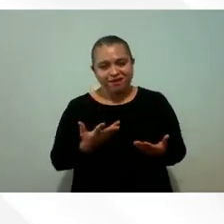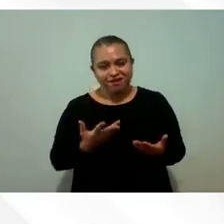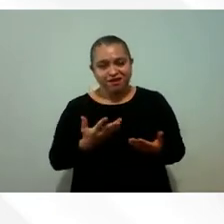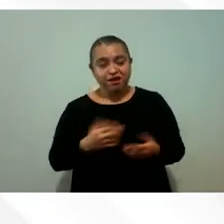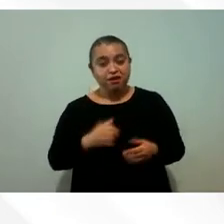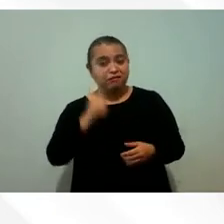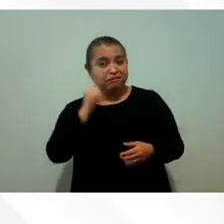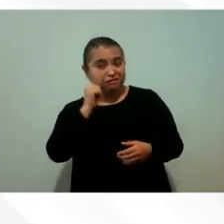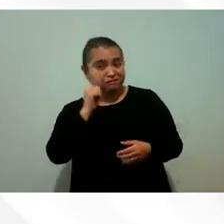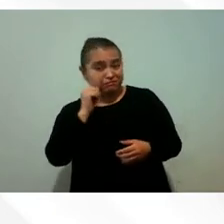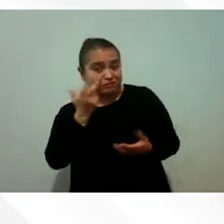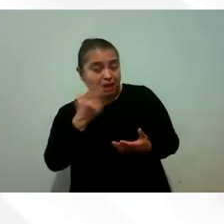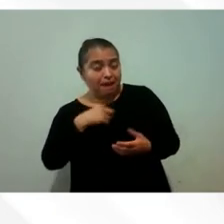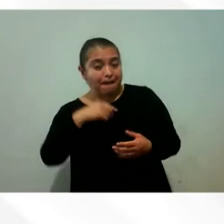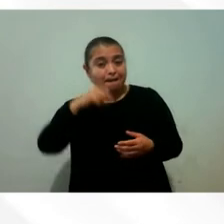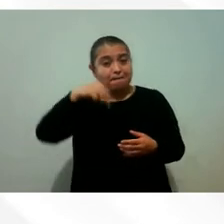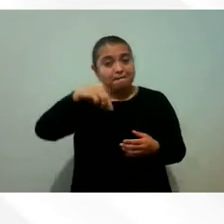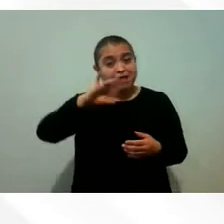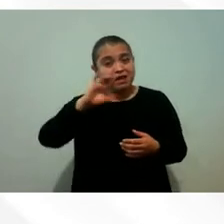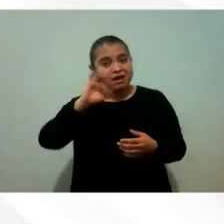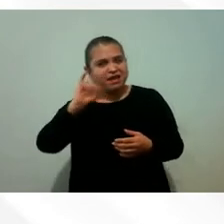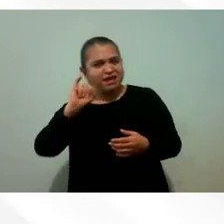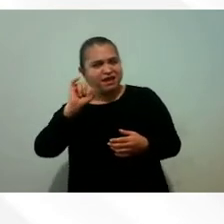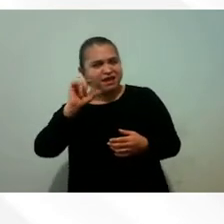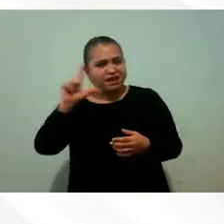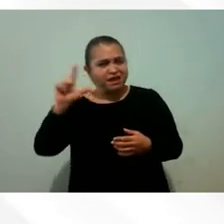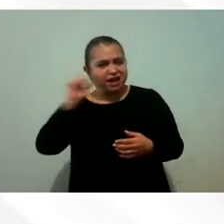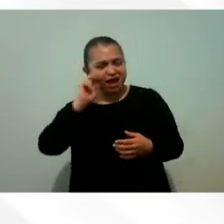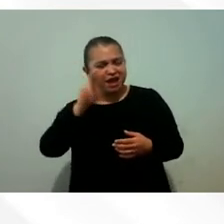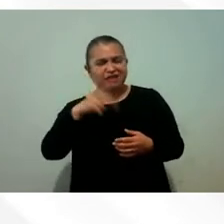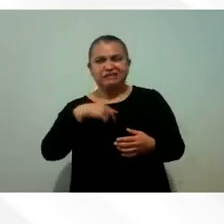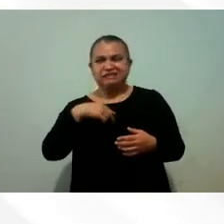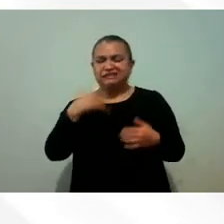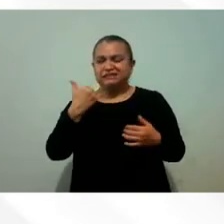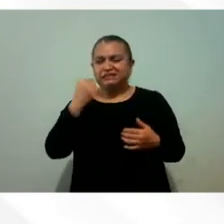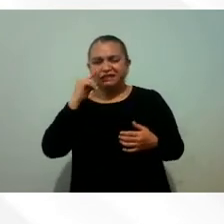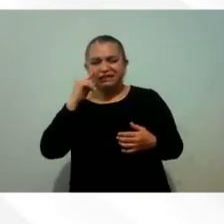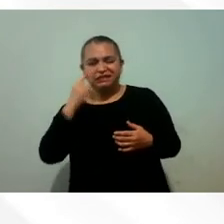Mireya, es muy difícil conocer los sentimientos verdaderos de las personas.